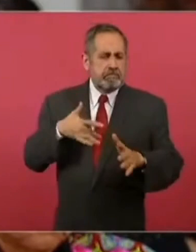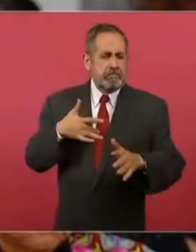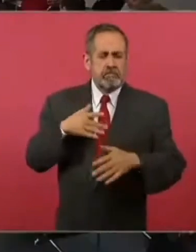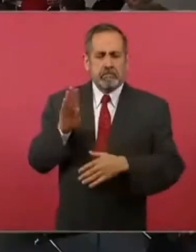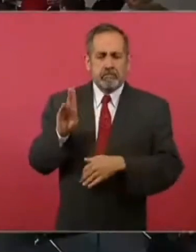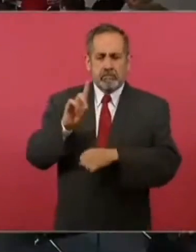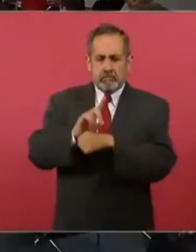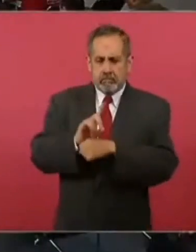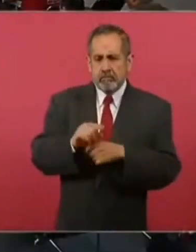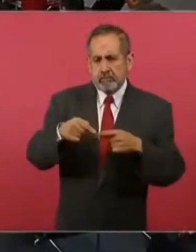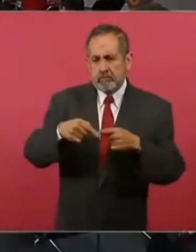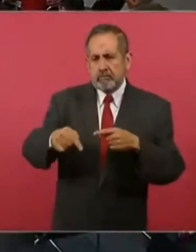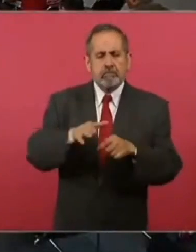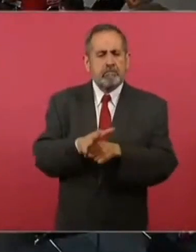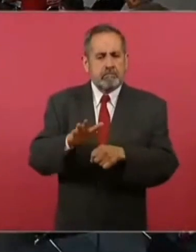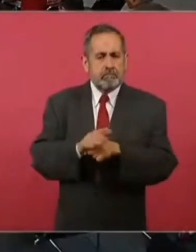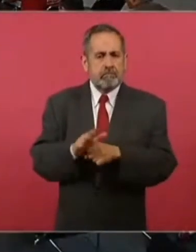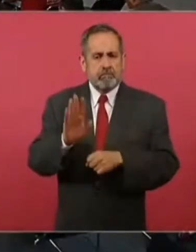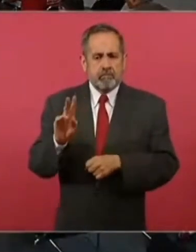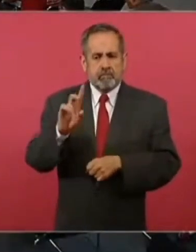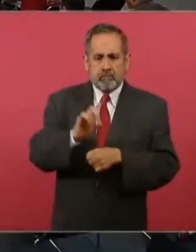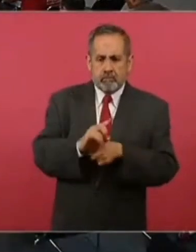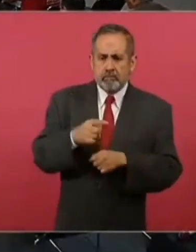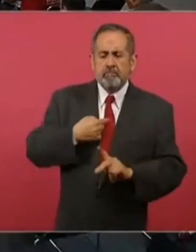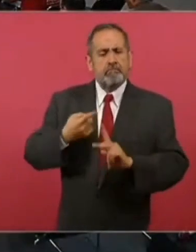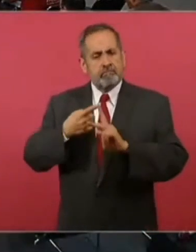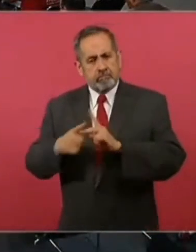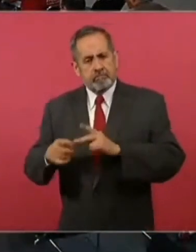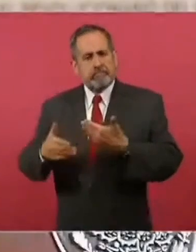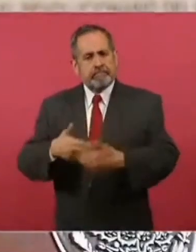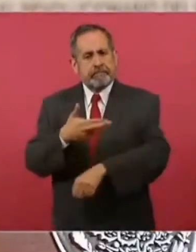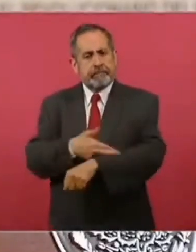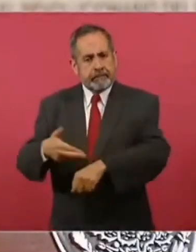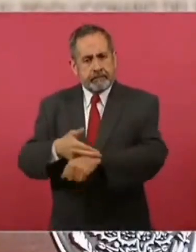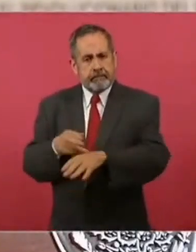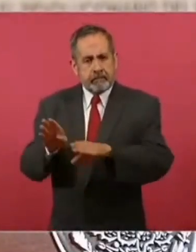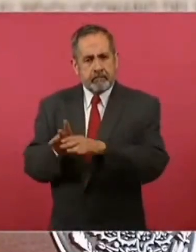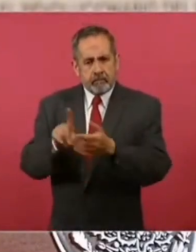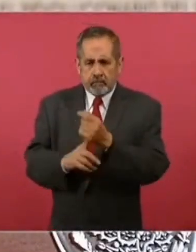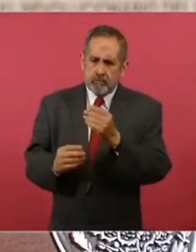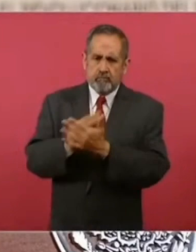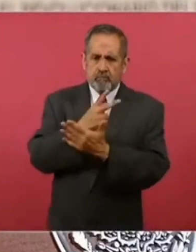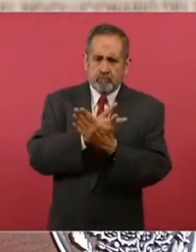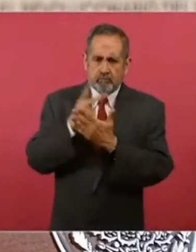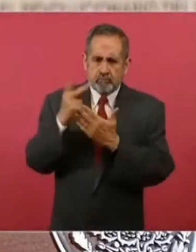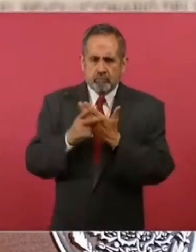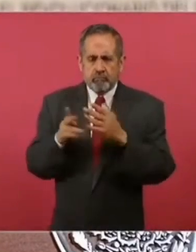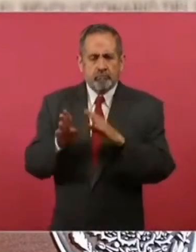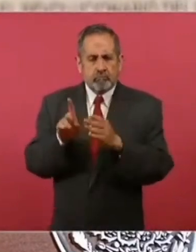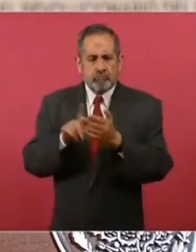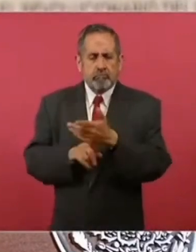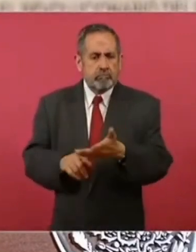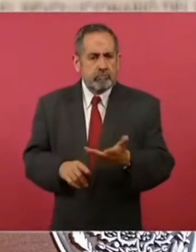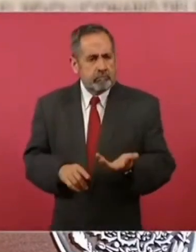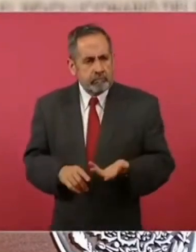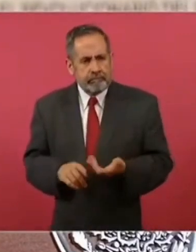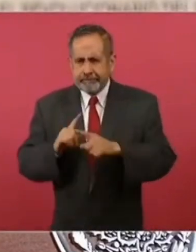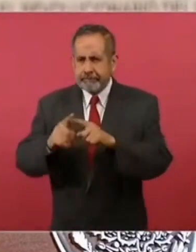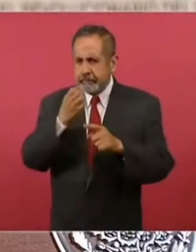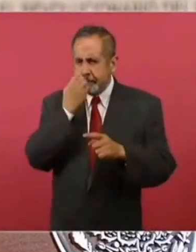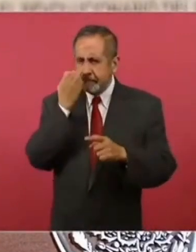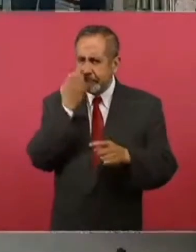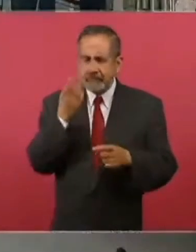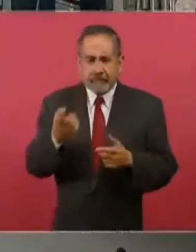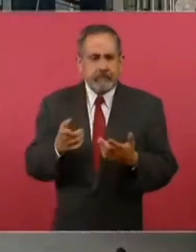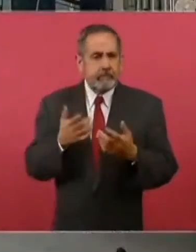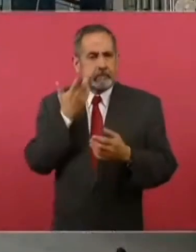días para ello decir, bueno, tengo esos 90 días yo para iniciar y operar los nuevos planes de estudio, ¿no? Nuevas carreras en diferentes escuelas.